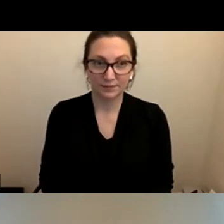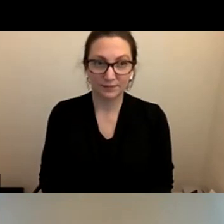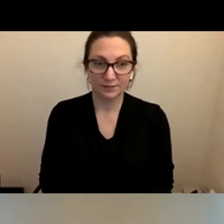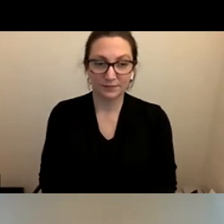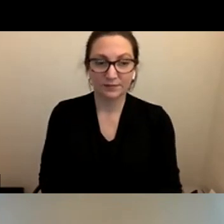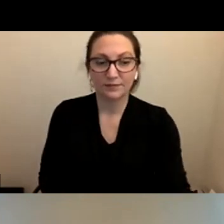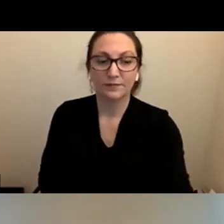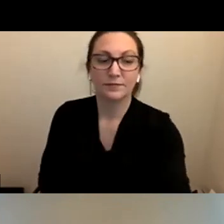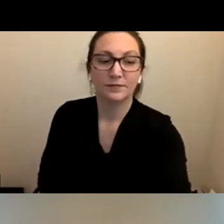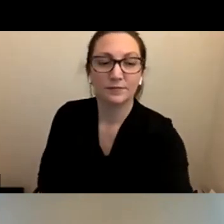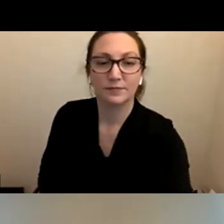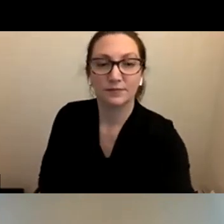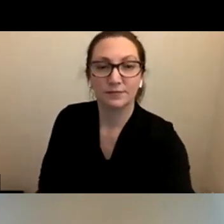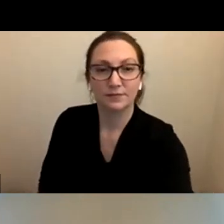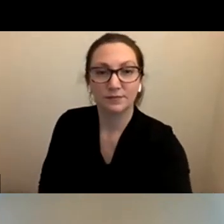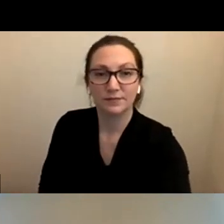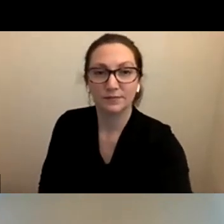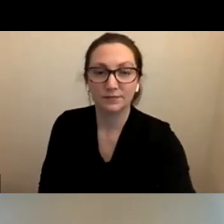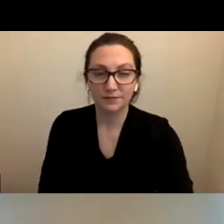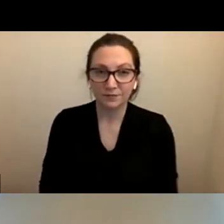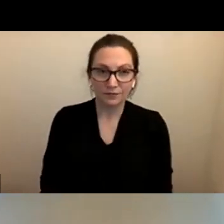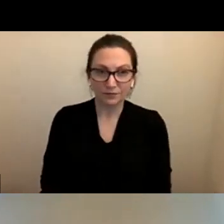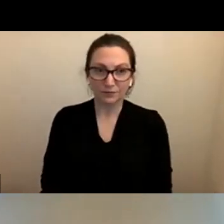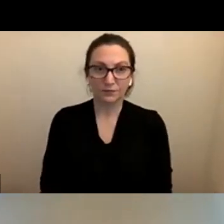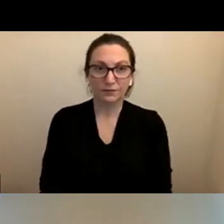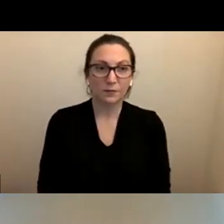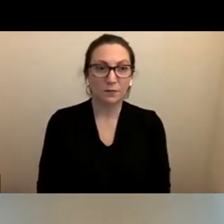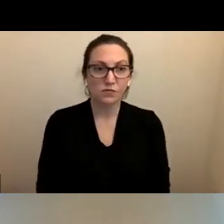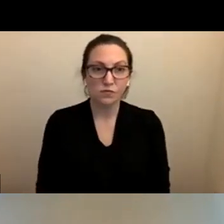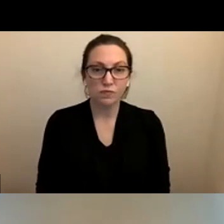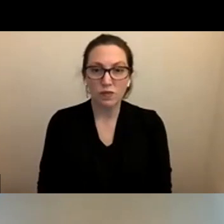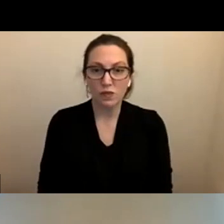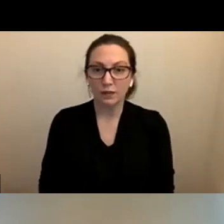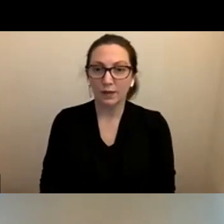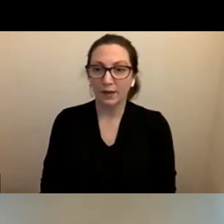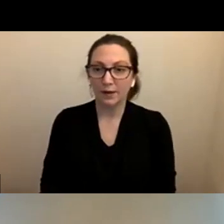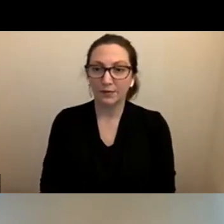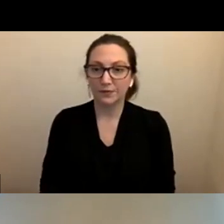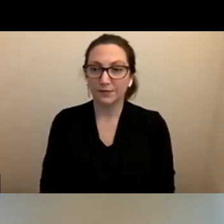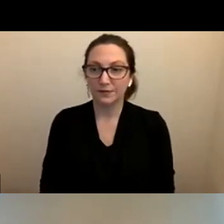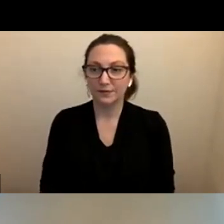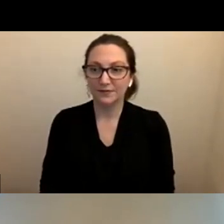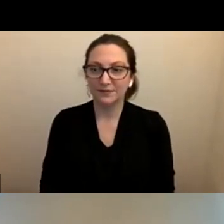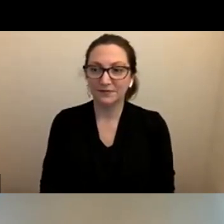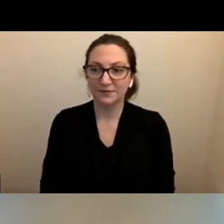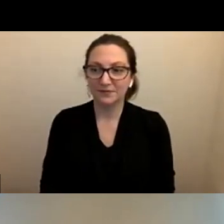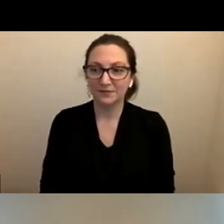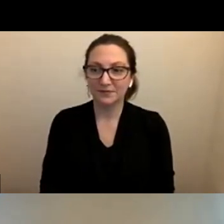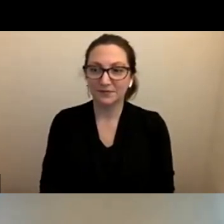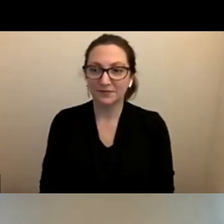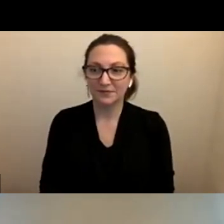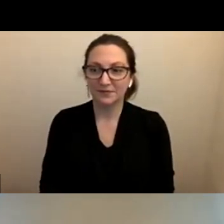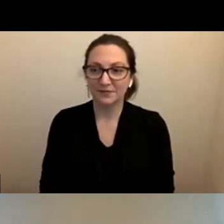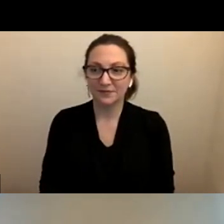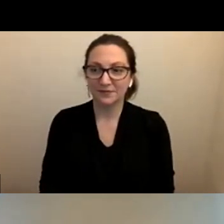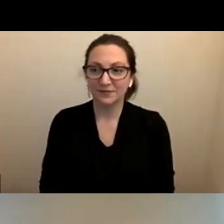si ustedes pulsan, pueden seleccionar el idioma español. Si están utilizando un celular, pueden, por favor, pulsar los